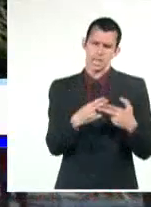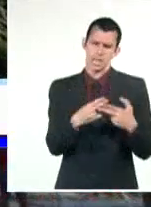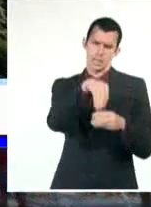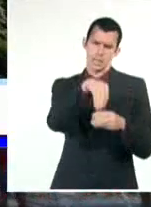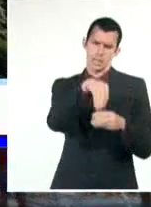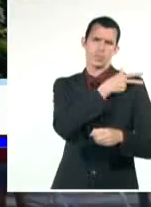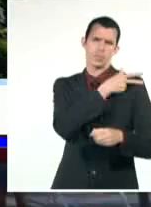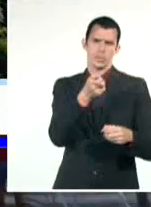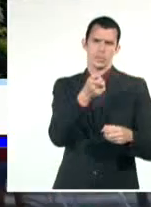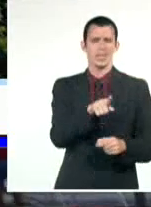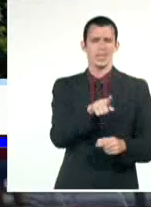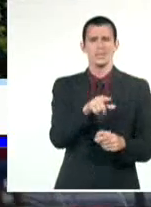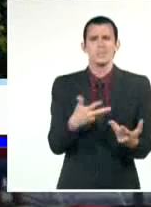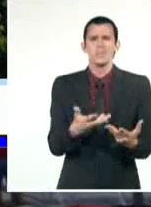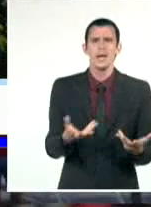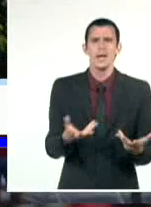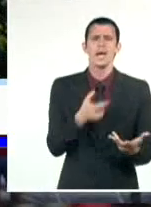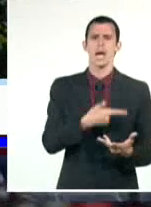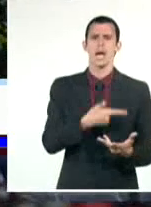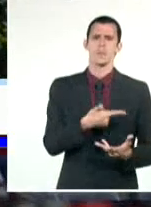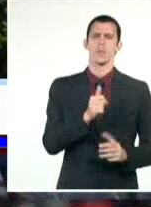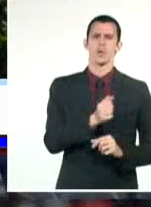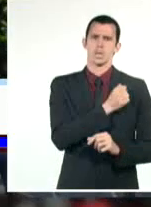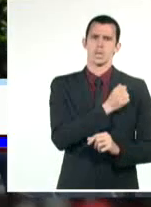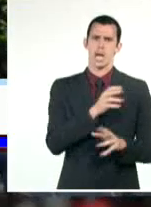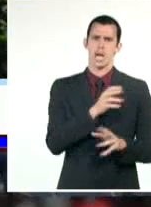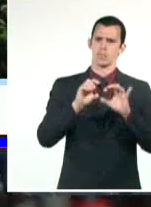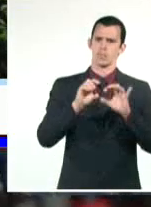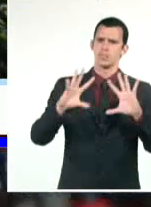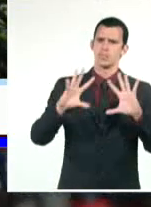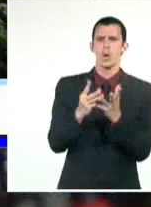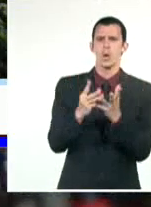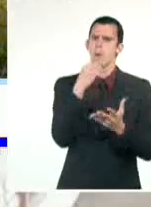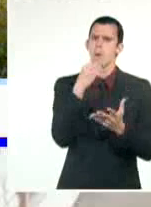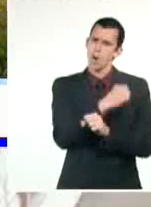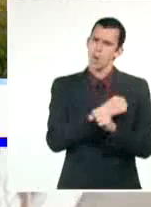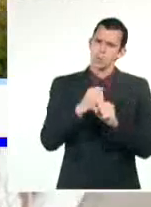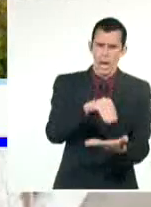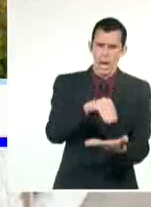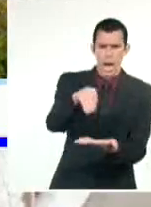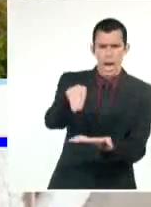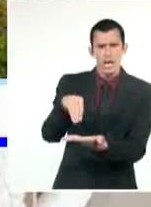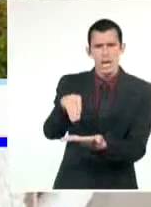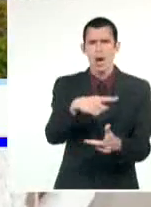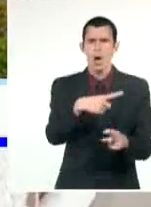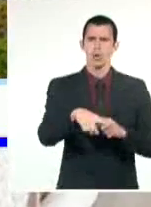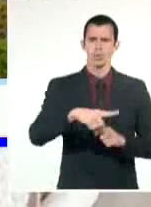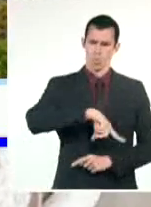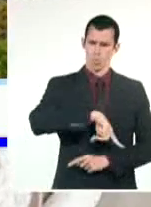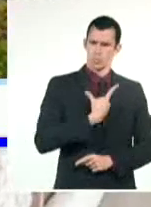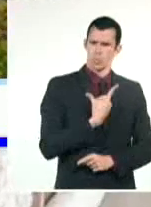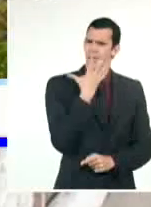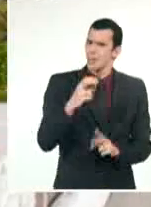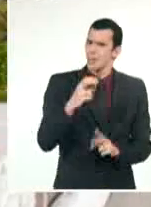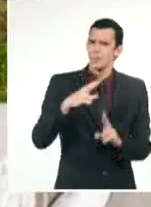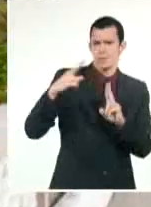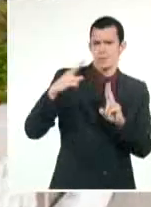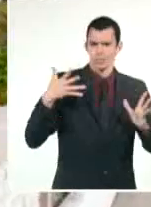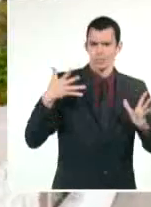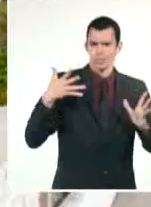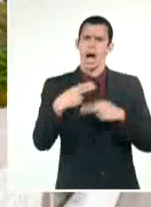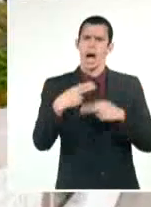extensionista con la creación de aulas dedicadas a la práctica del ajedrez, el asesoramiento a artistas aficionados y el intercambio de